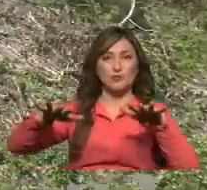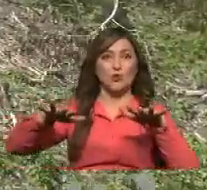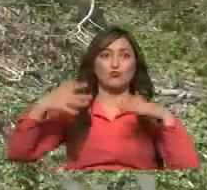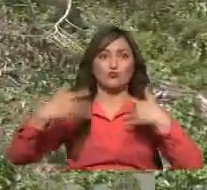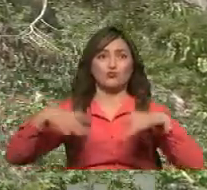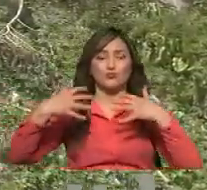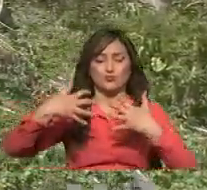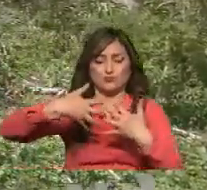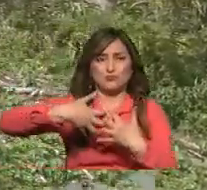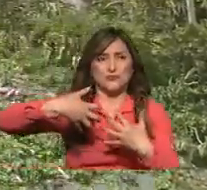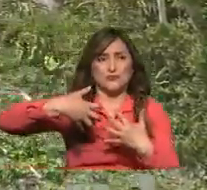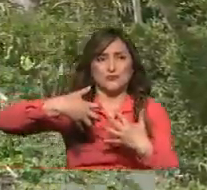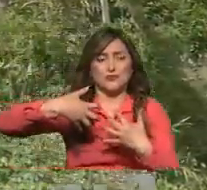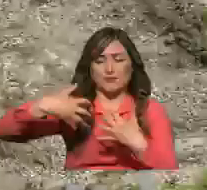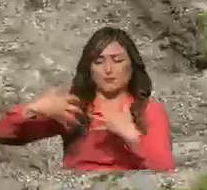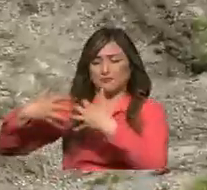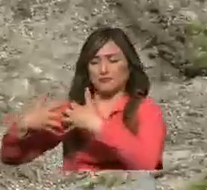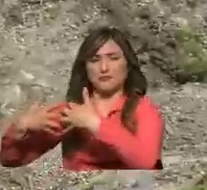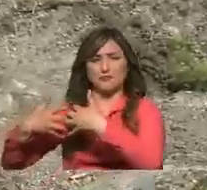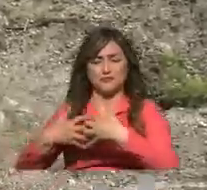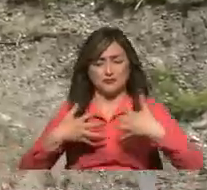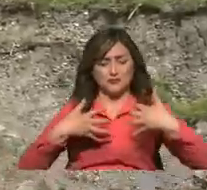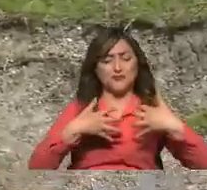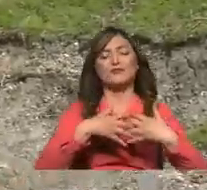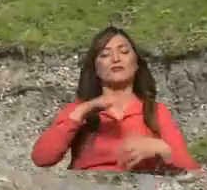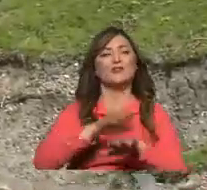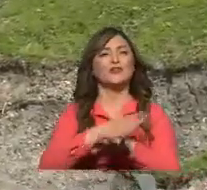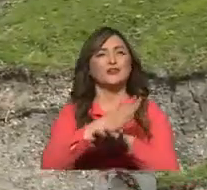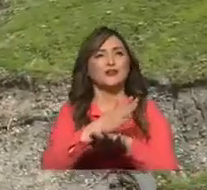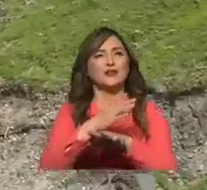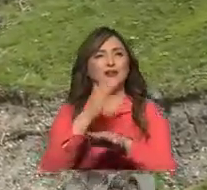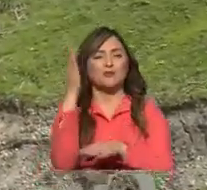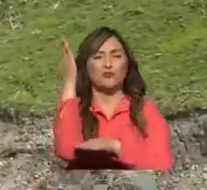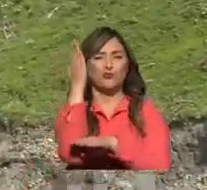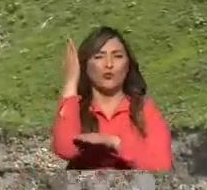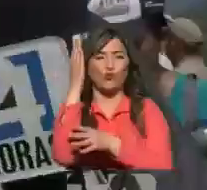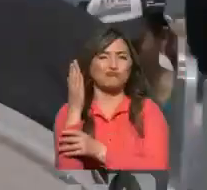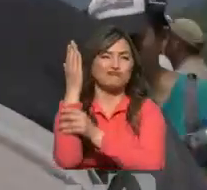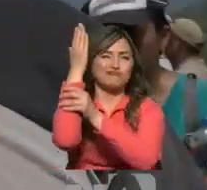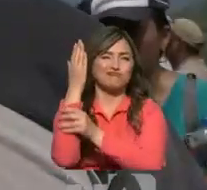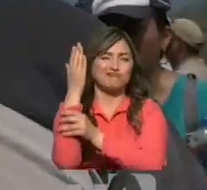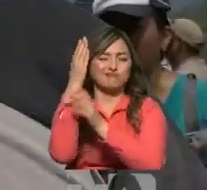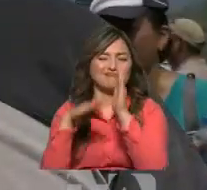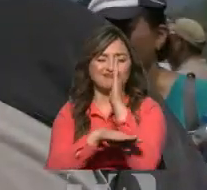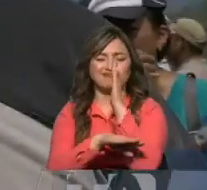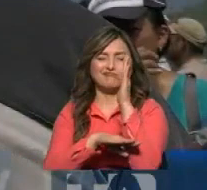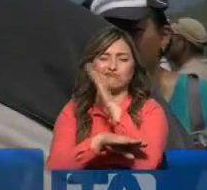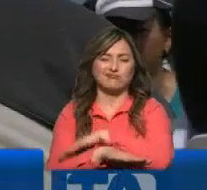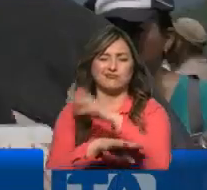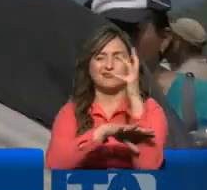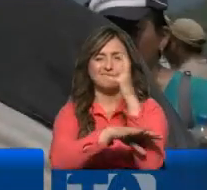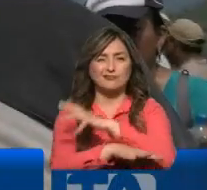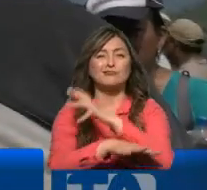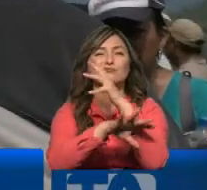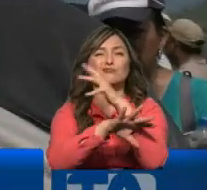grandes grietas y se pudieron percatar que la posible causa sería la deforestación que se ha provocado en el sitio. ¿Cuántas familias estarían en ese